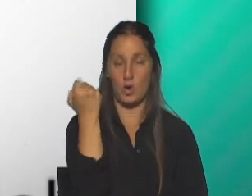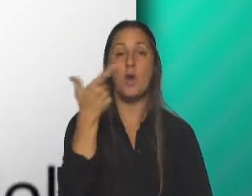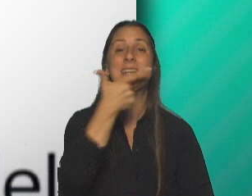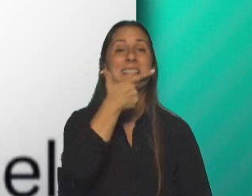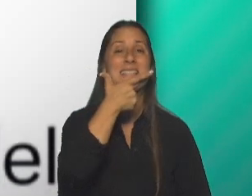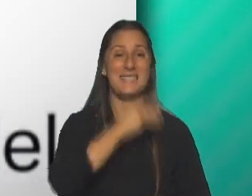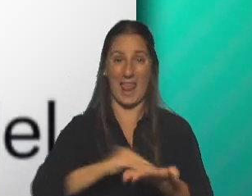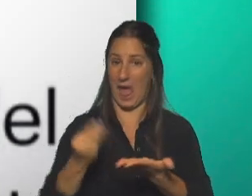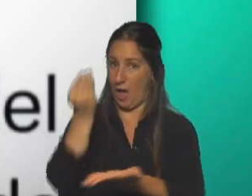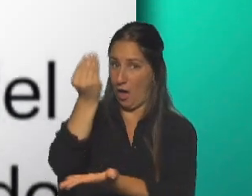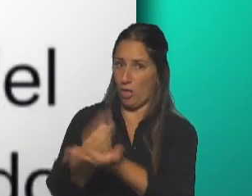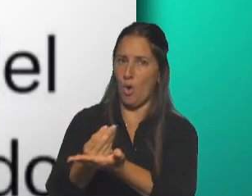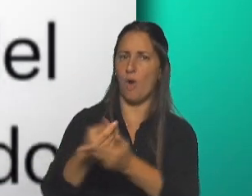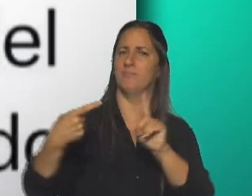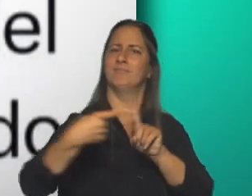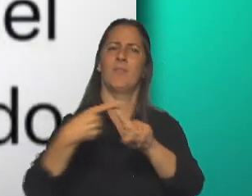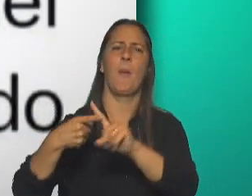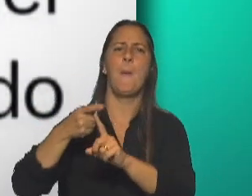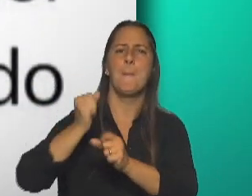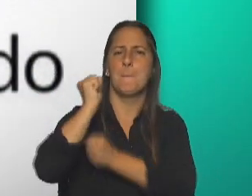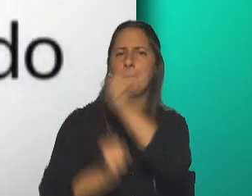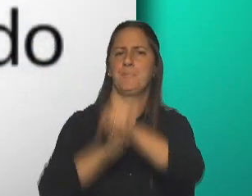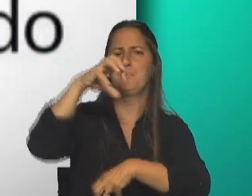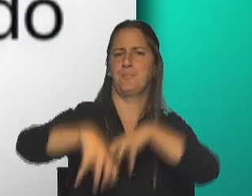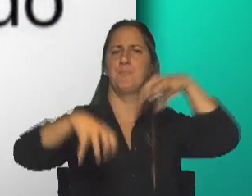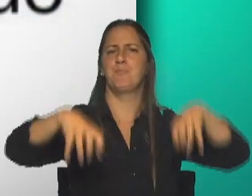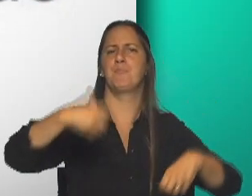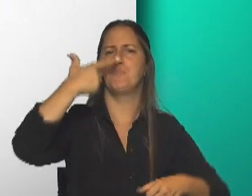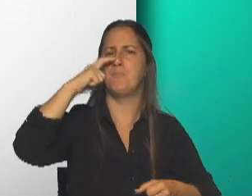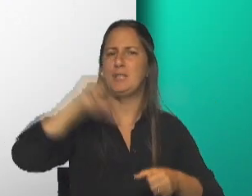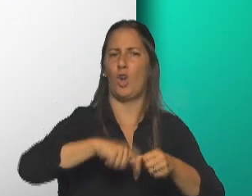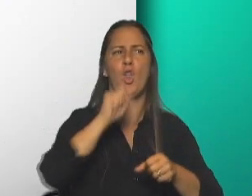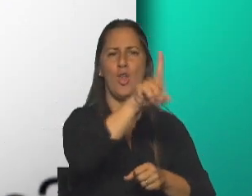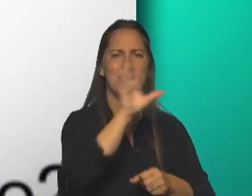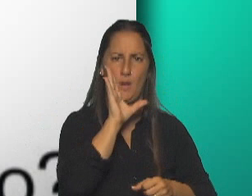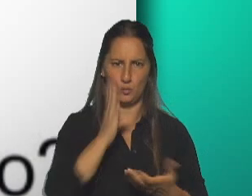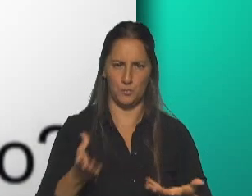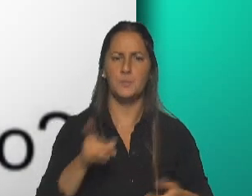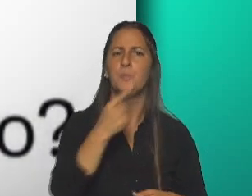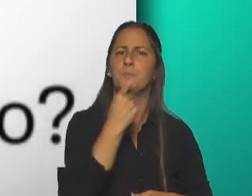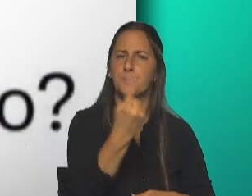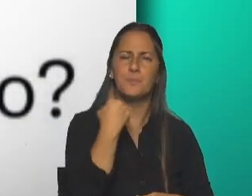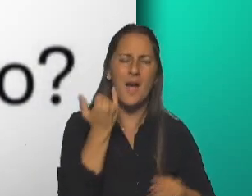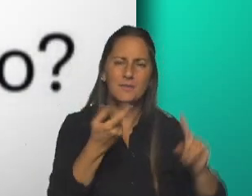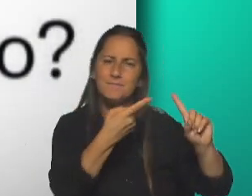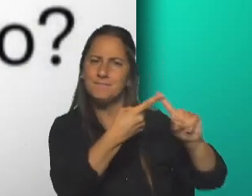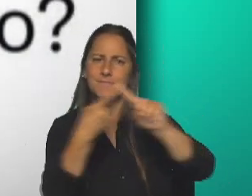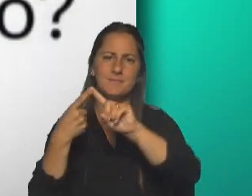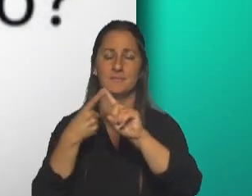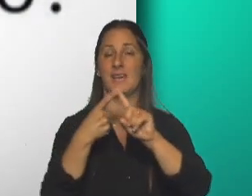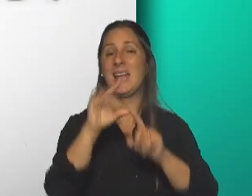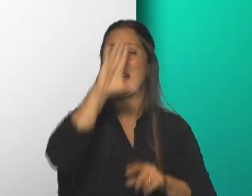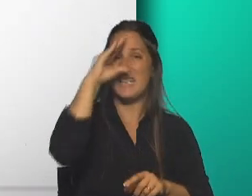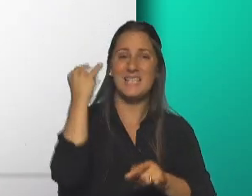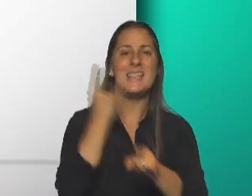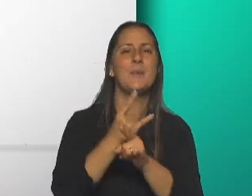representa a las grandes petroleras norteamericanas. Ahora, vos ves, Graciana, ahí también una articulación, porque Cristina Fernández de Kirchner suele hablar